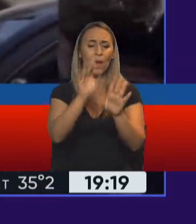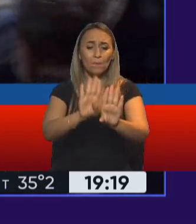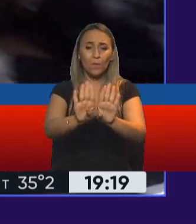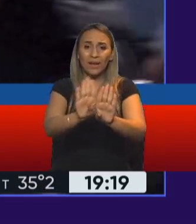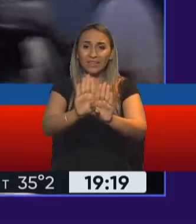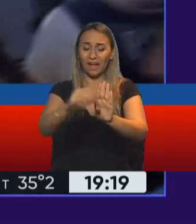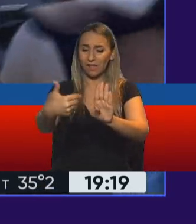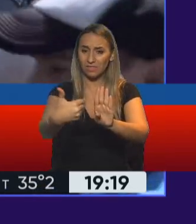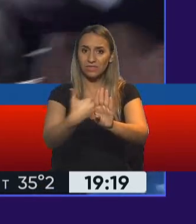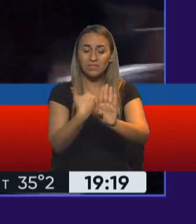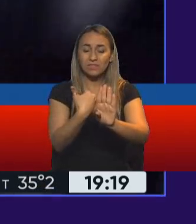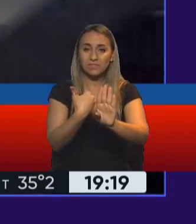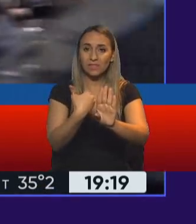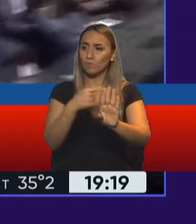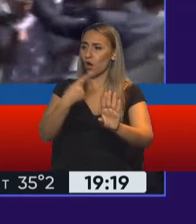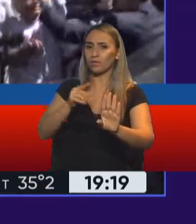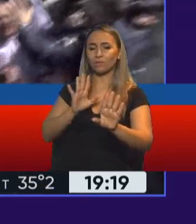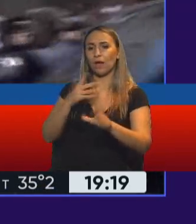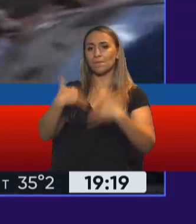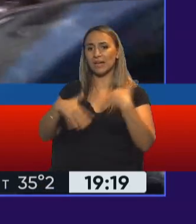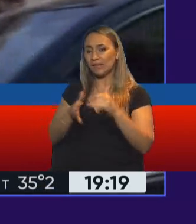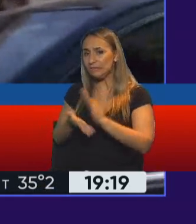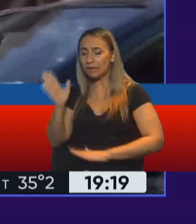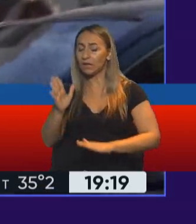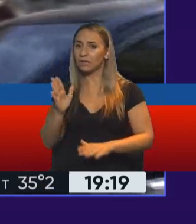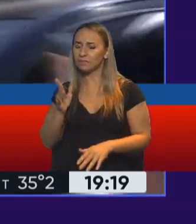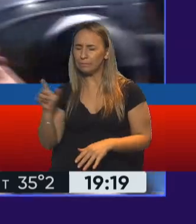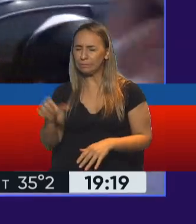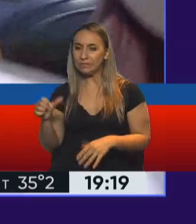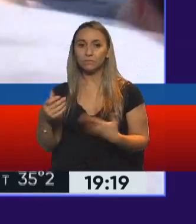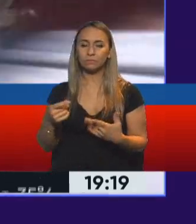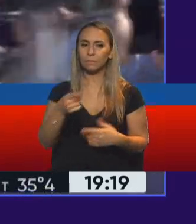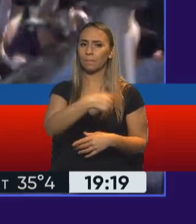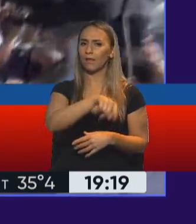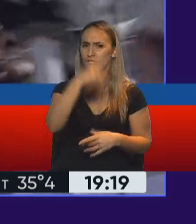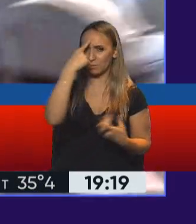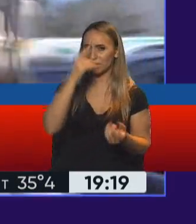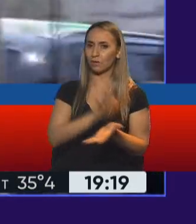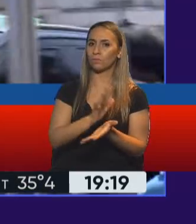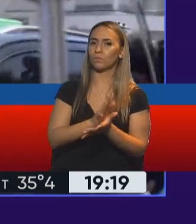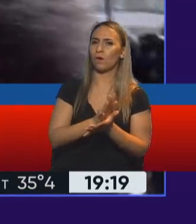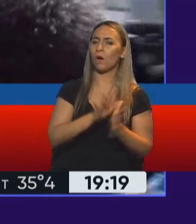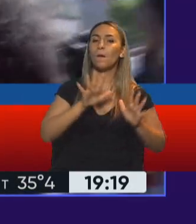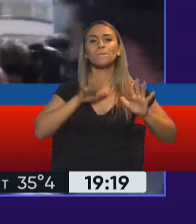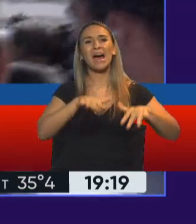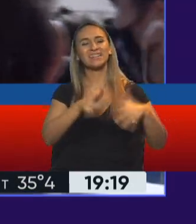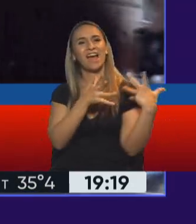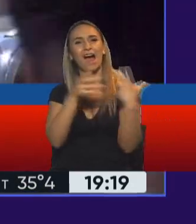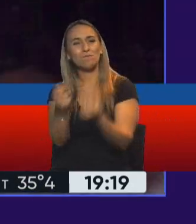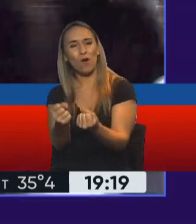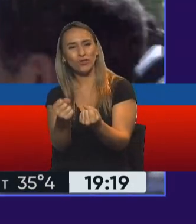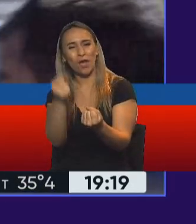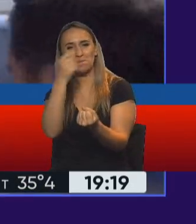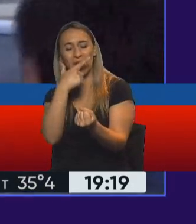piso por escalera y apenas 80 metros cuadrados? ¿Qué habrán pensado? ¿Lo habrán tomado como una marcha de apoyo o habrá sido